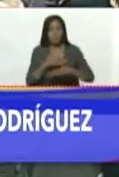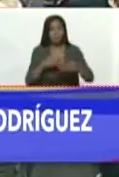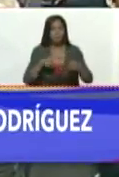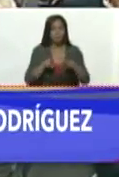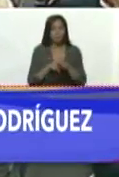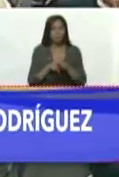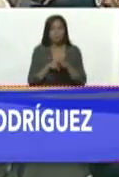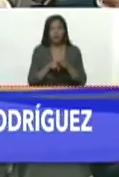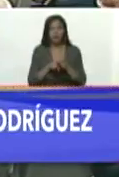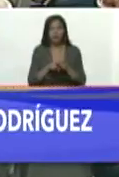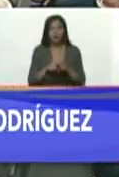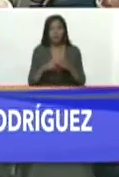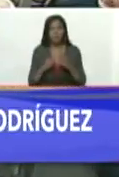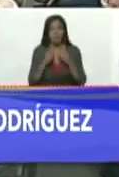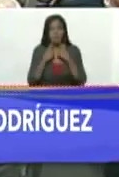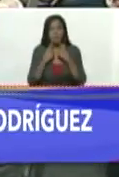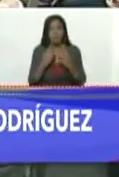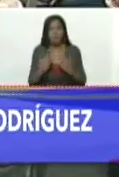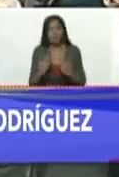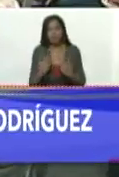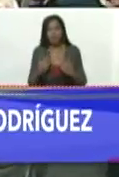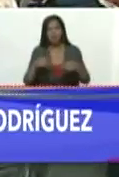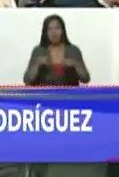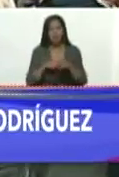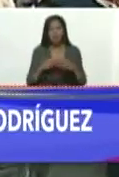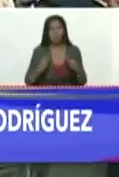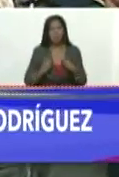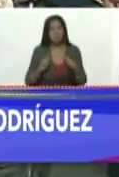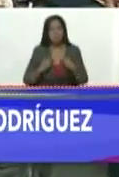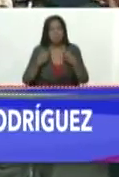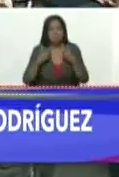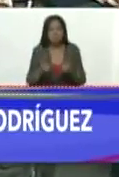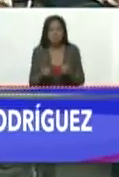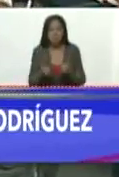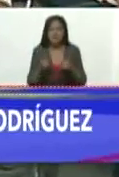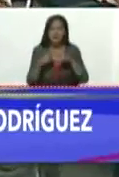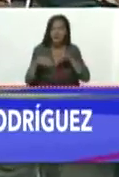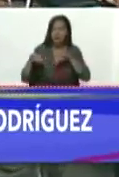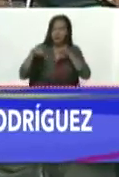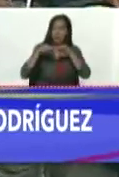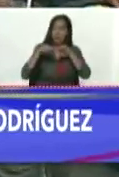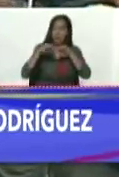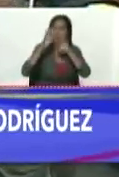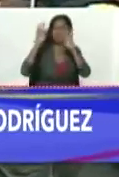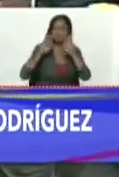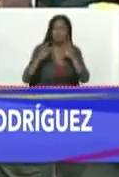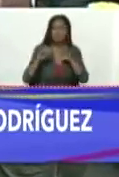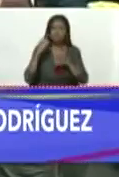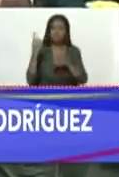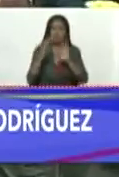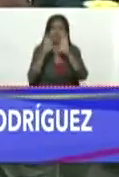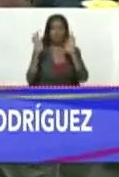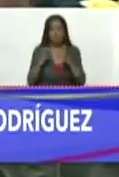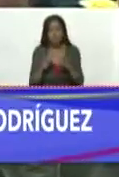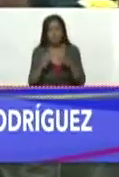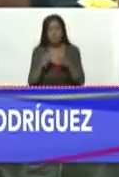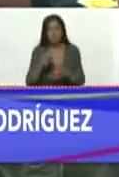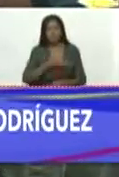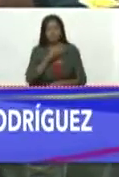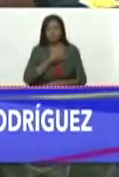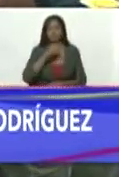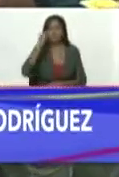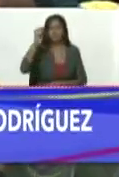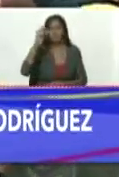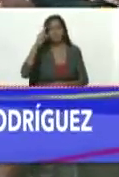el bienestar, el vivir viviendo, son sinónimos de un solo concepto, el